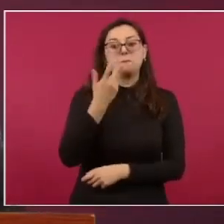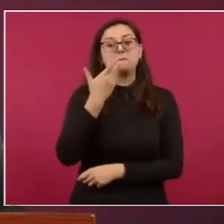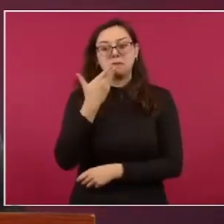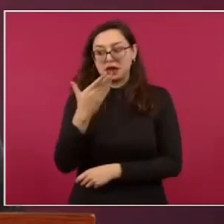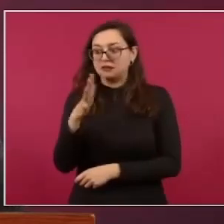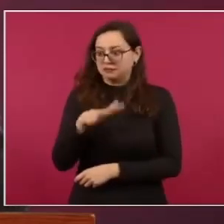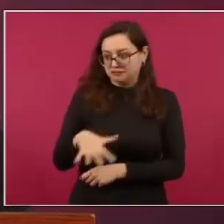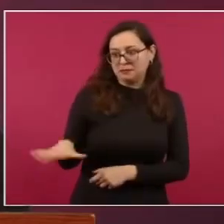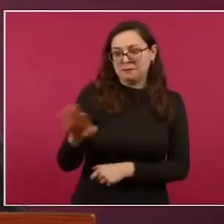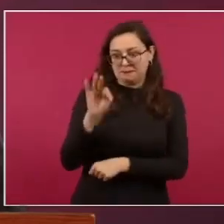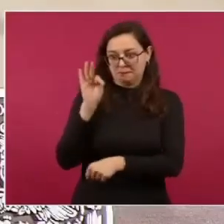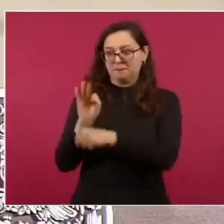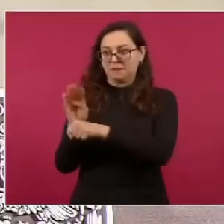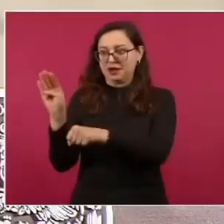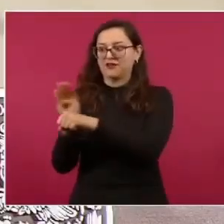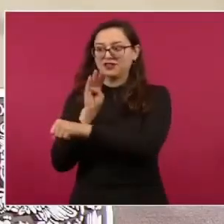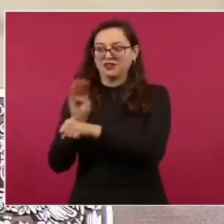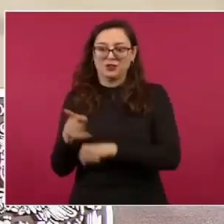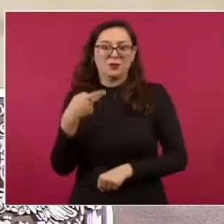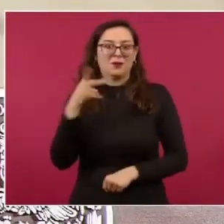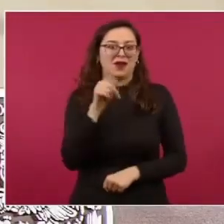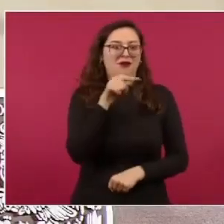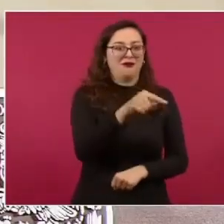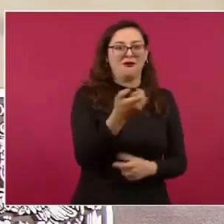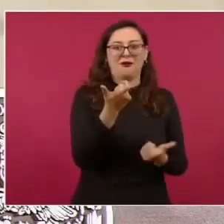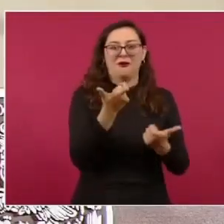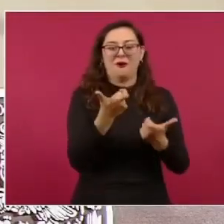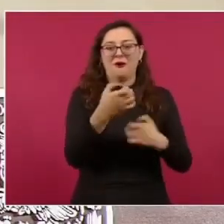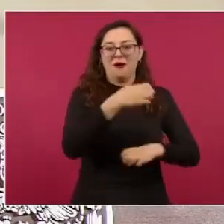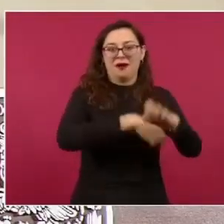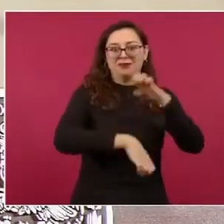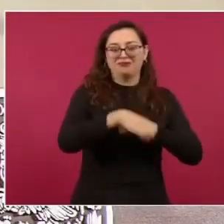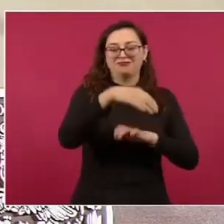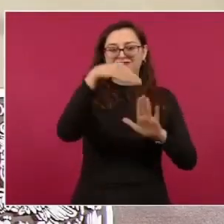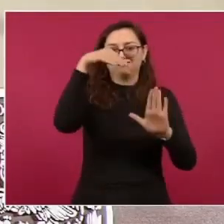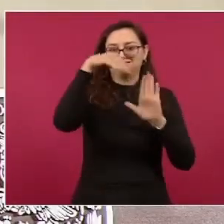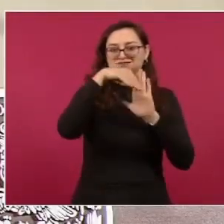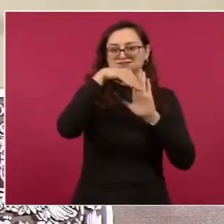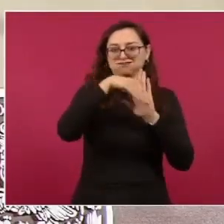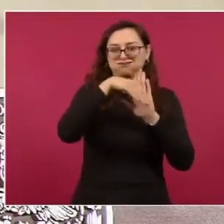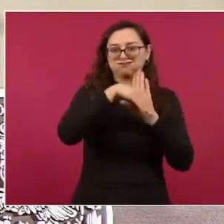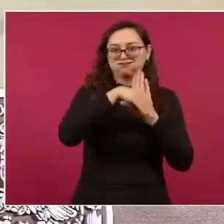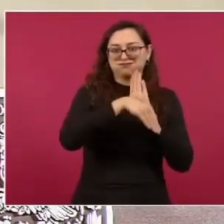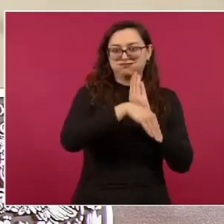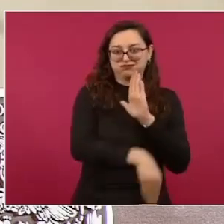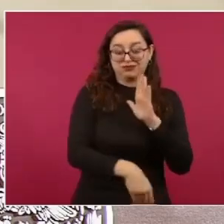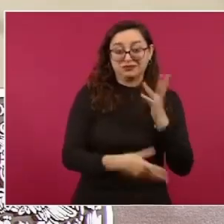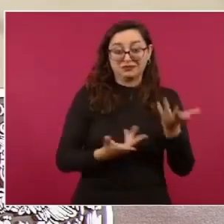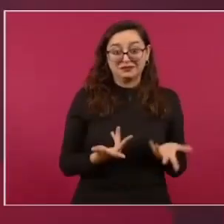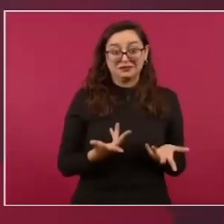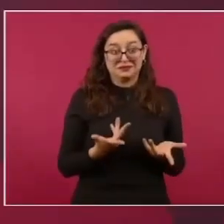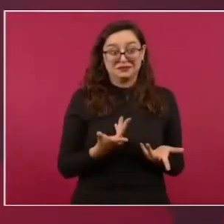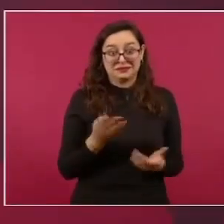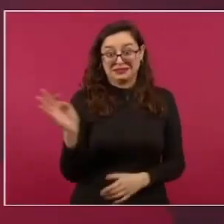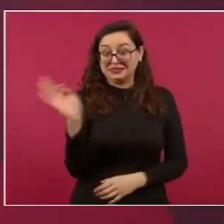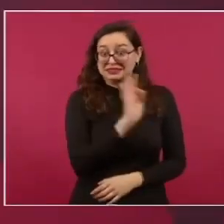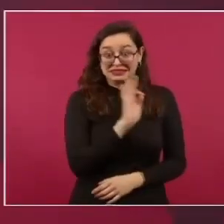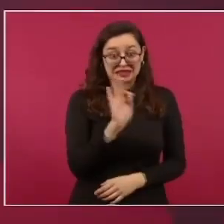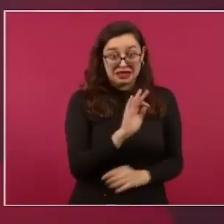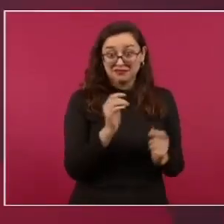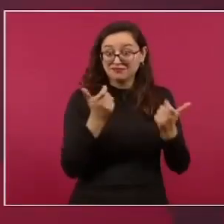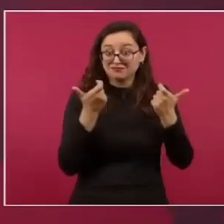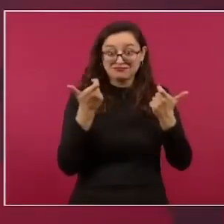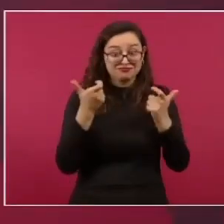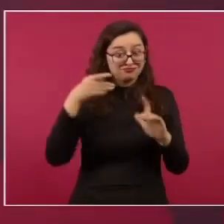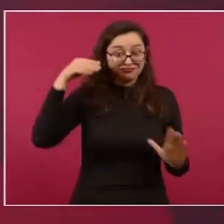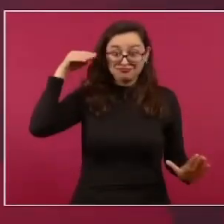estaba digamos poniendo en cierta situación de riesgo a Teléfonos de México. Por